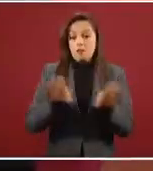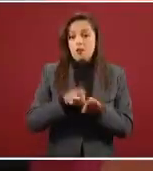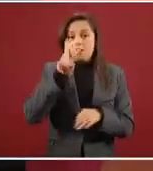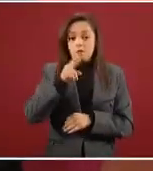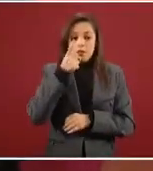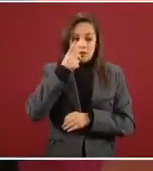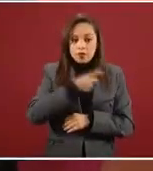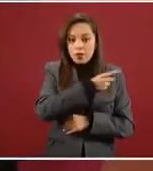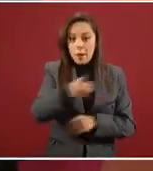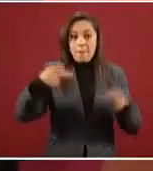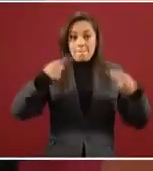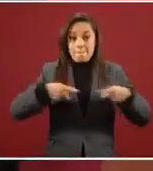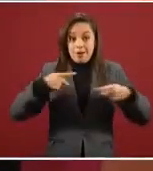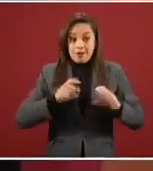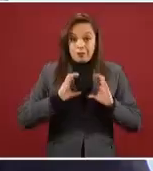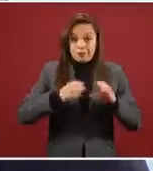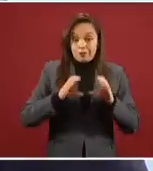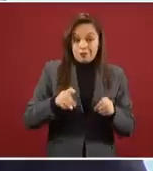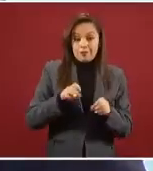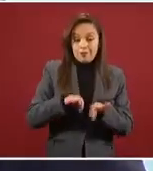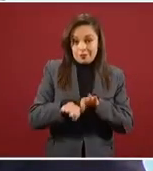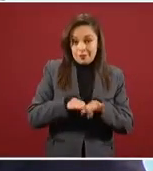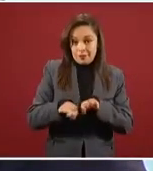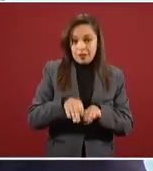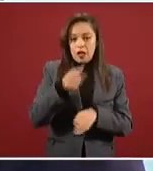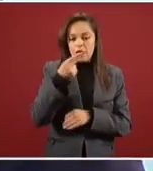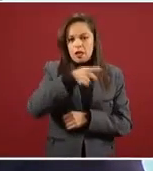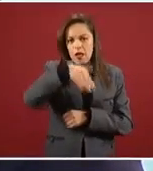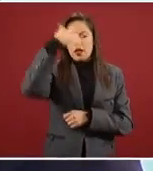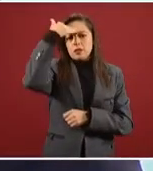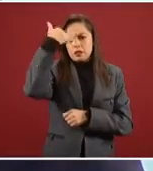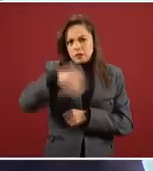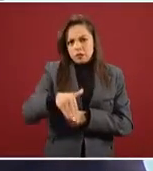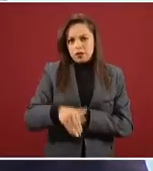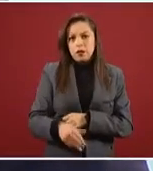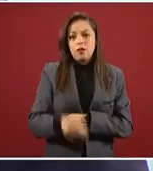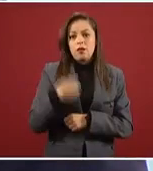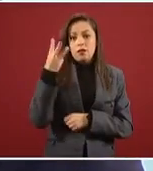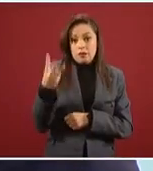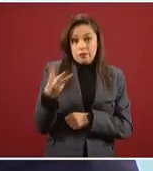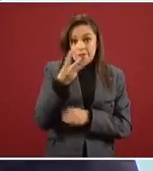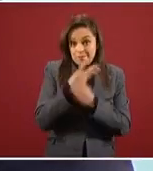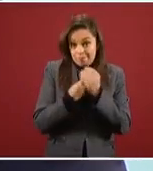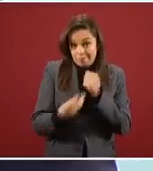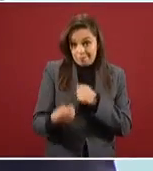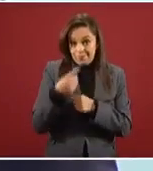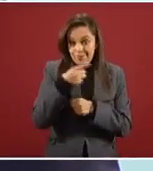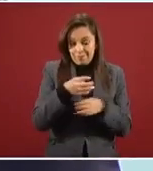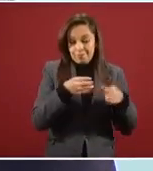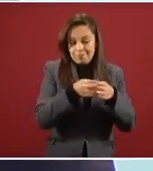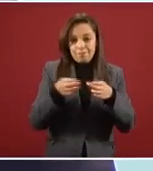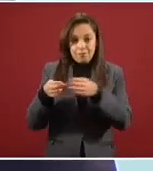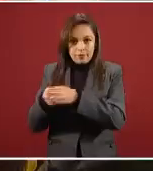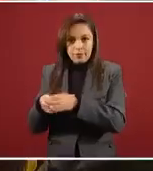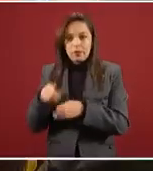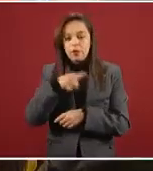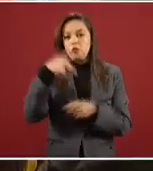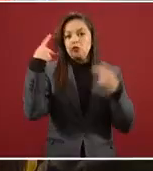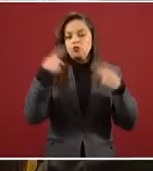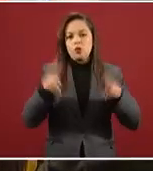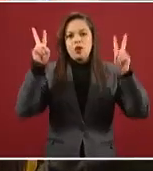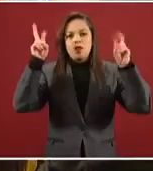trabajadores, que difundamos por parte de las 3 instituciones los temas de